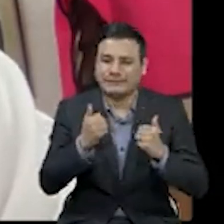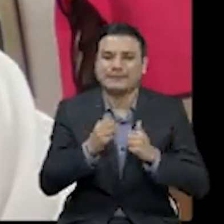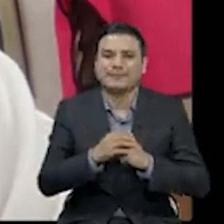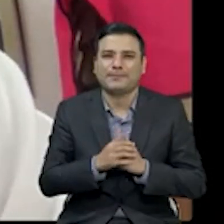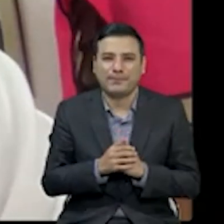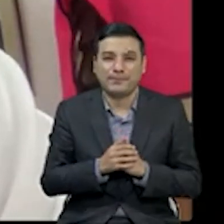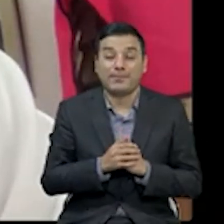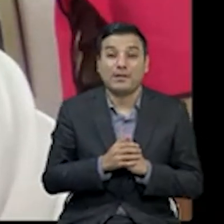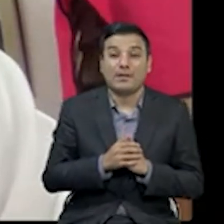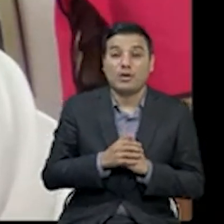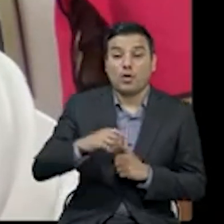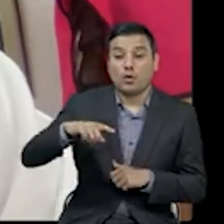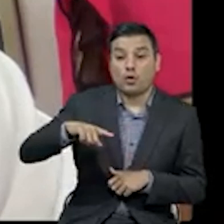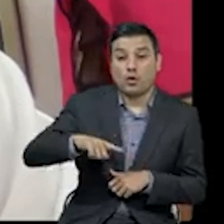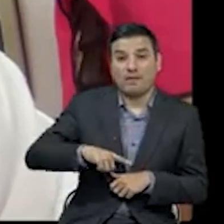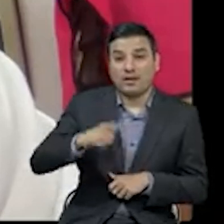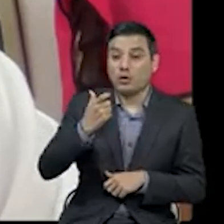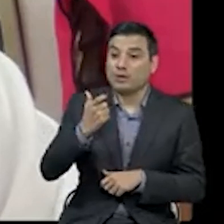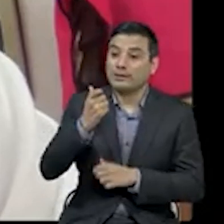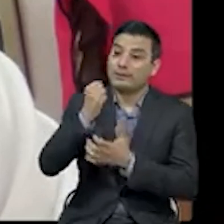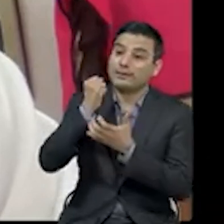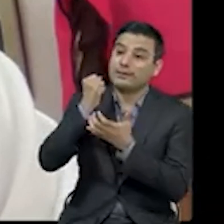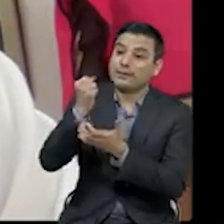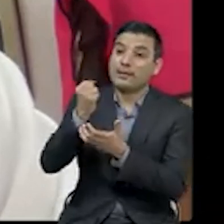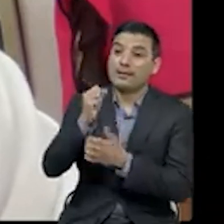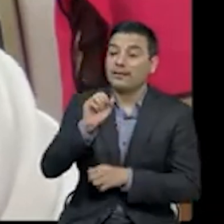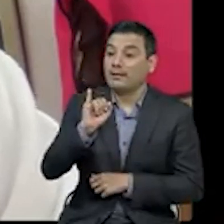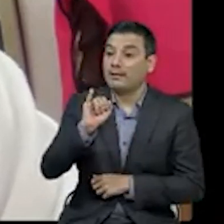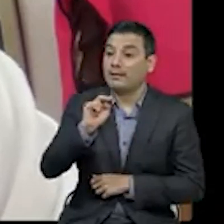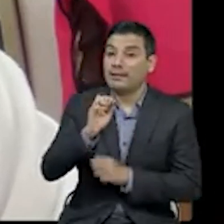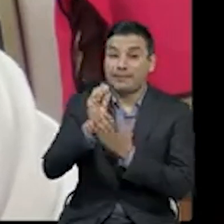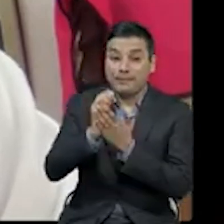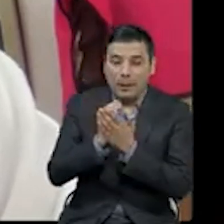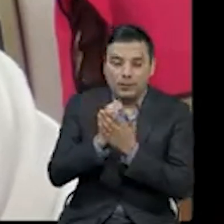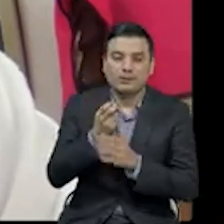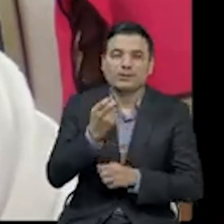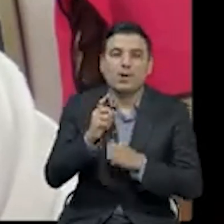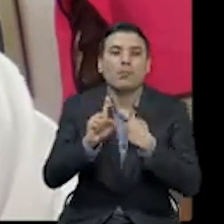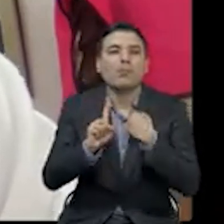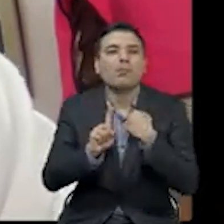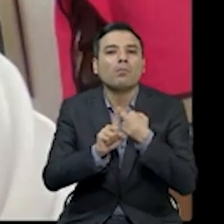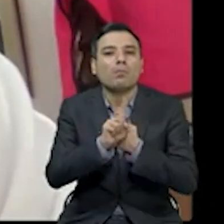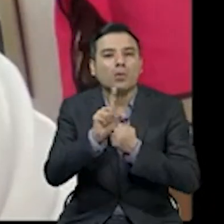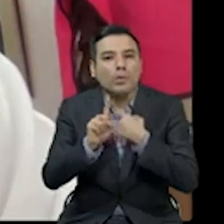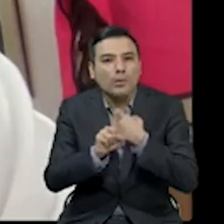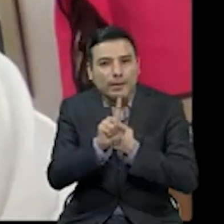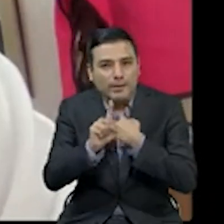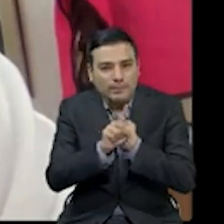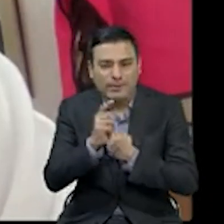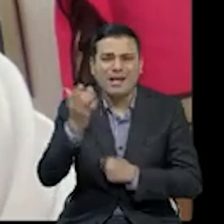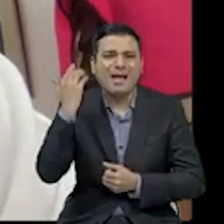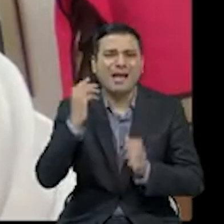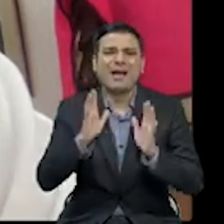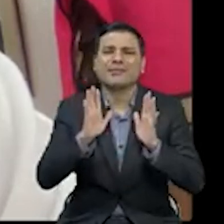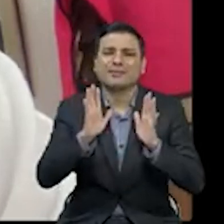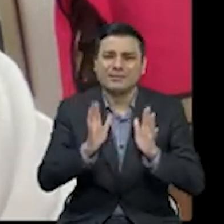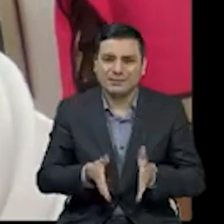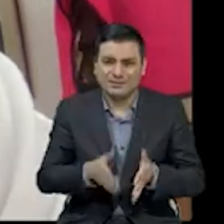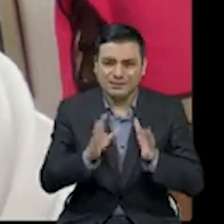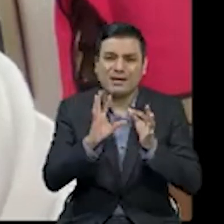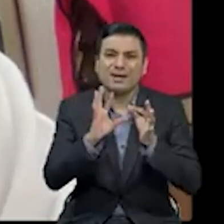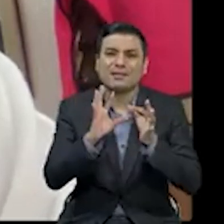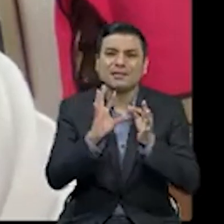a la autoridad electoral ponen en riesgo el proceso electoral. Aquí estamos viendo las consecuencias, se advirtió en su momento, no